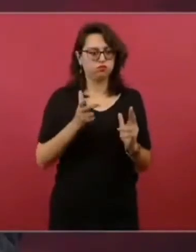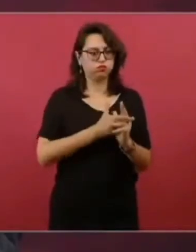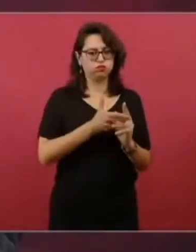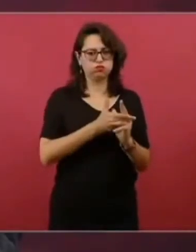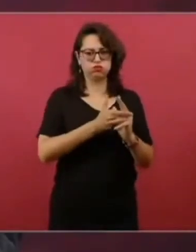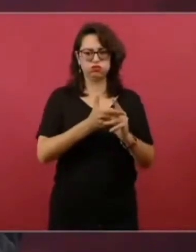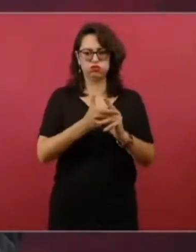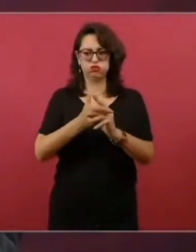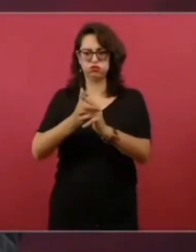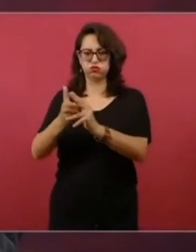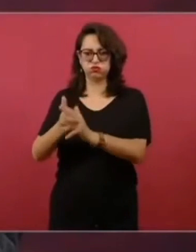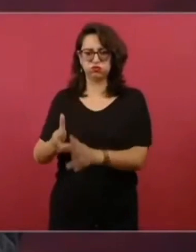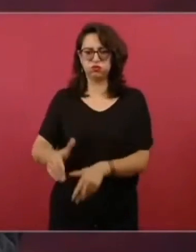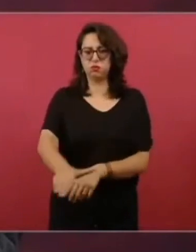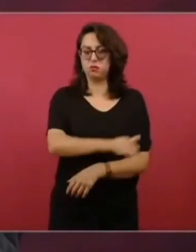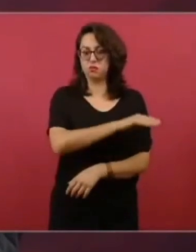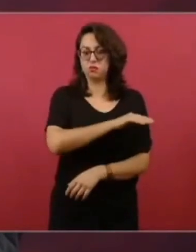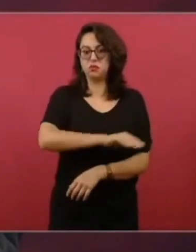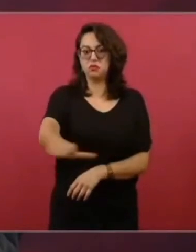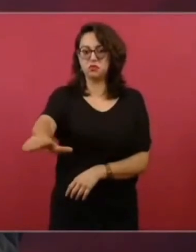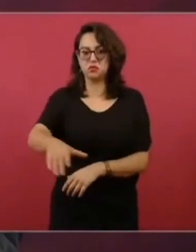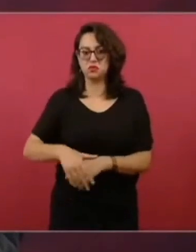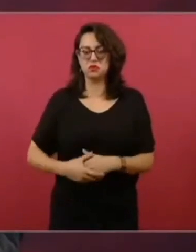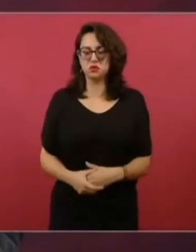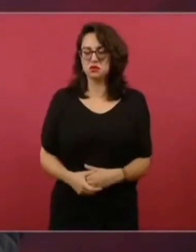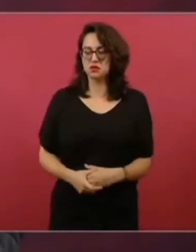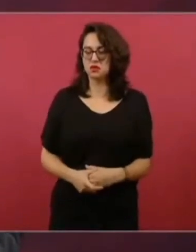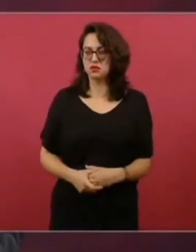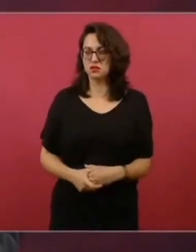a seres humanos,